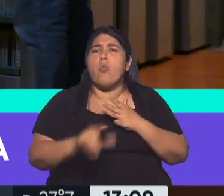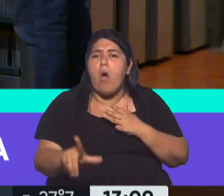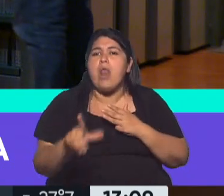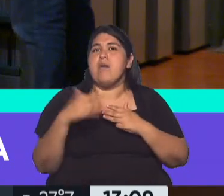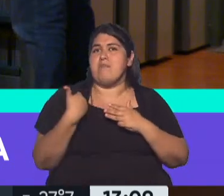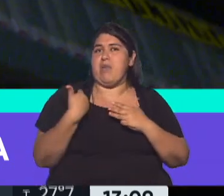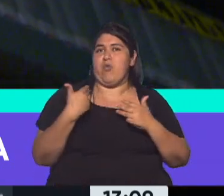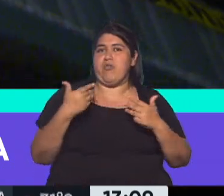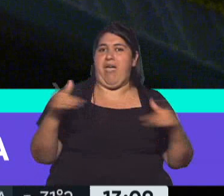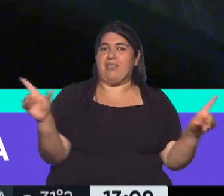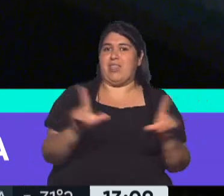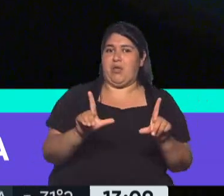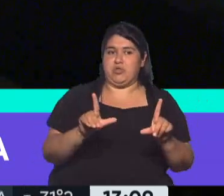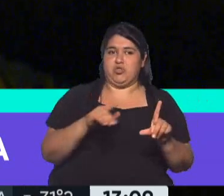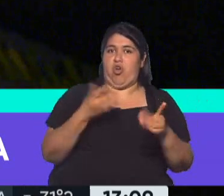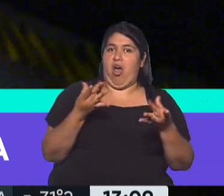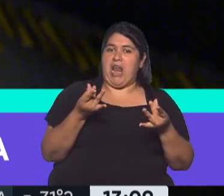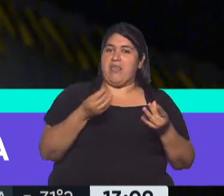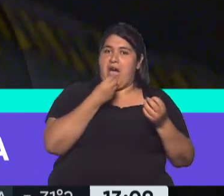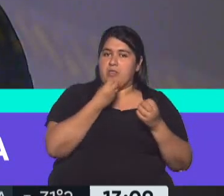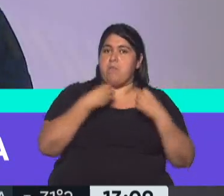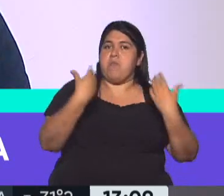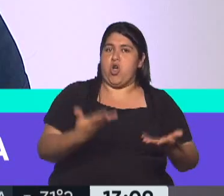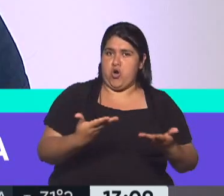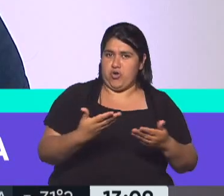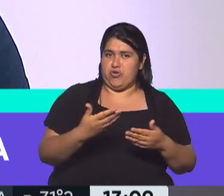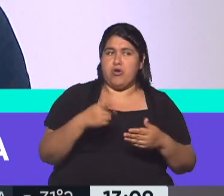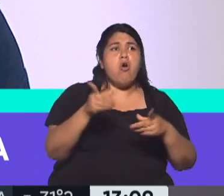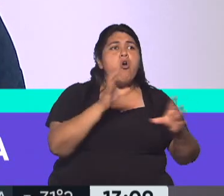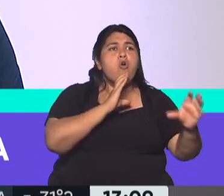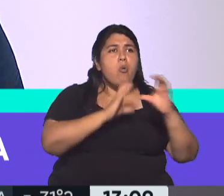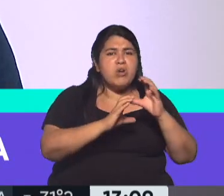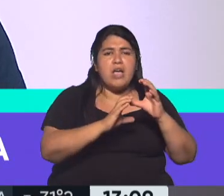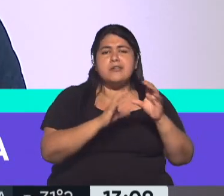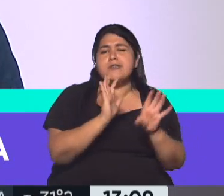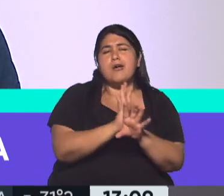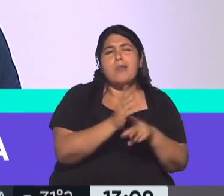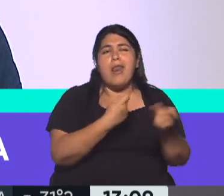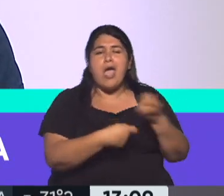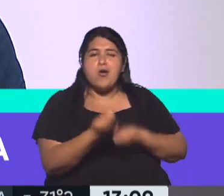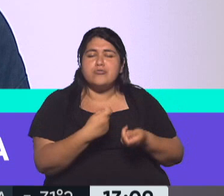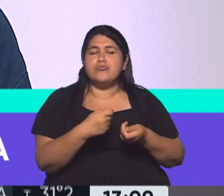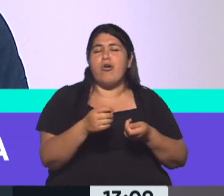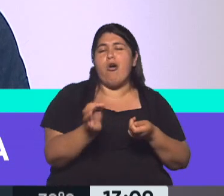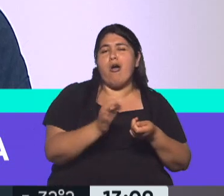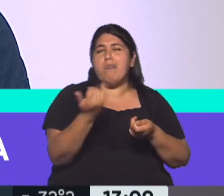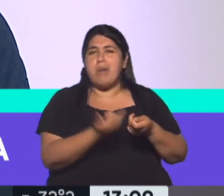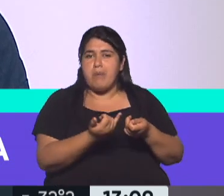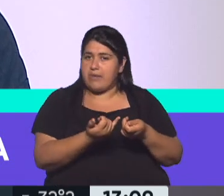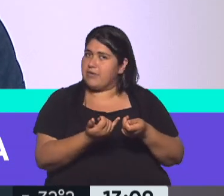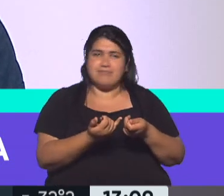una televisión cada vez de mejor calidad? No hay que olvidar que la comunicación no es un mero negocio, la comunicación es